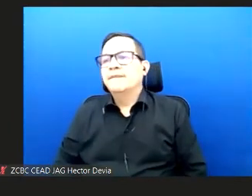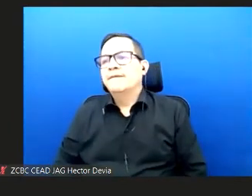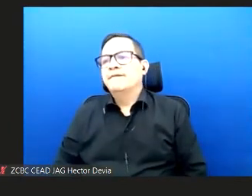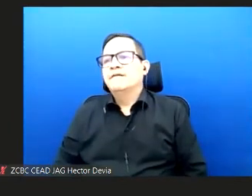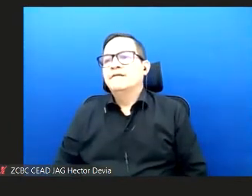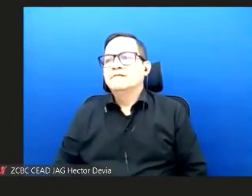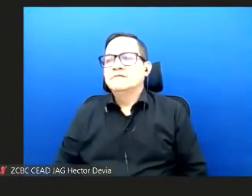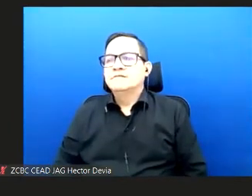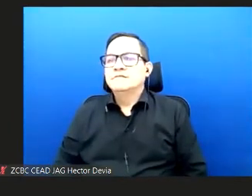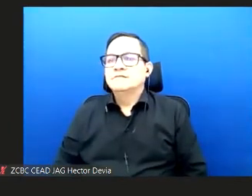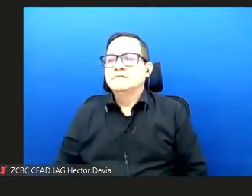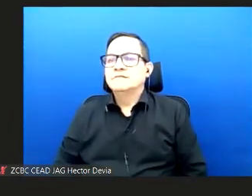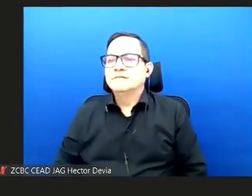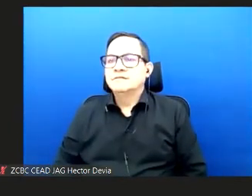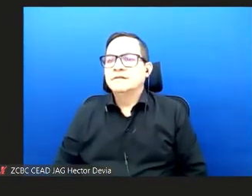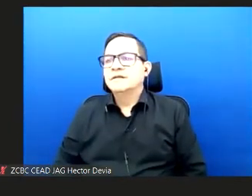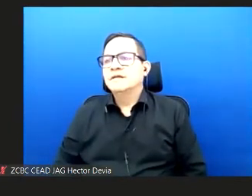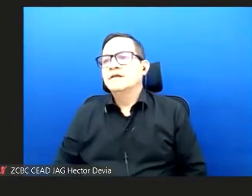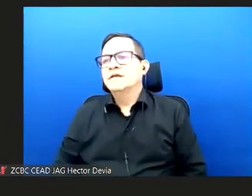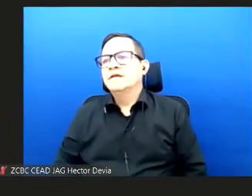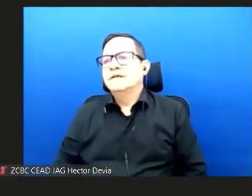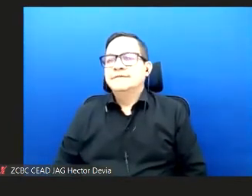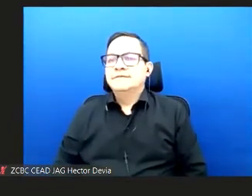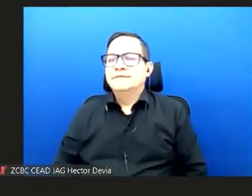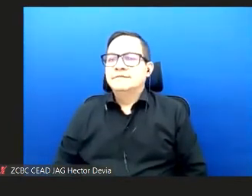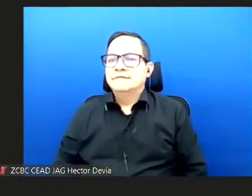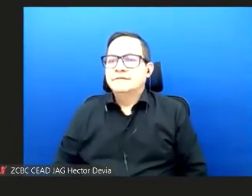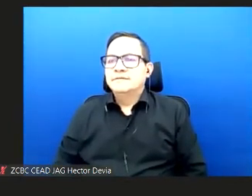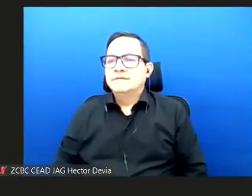puedo colorear esa parte.